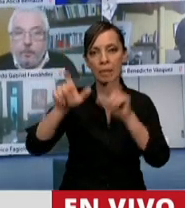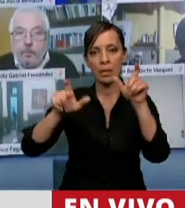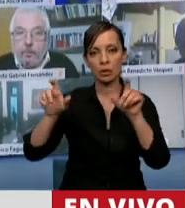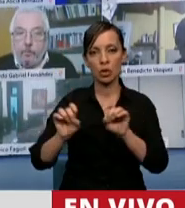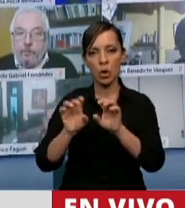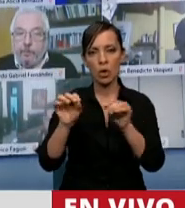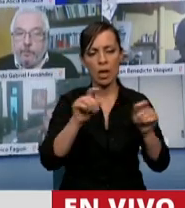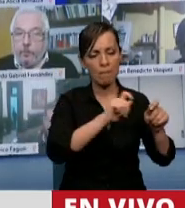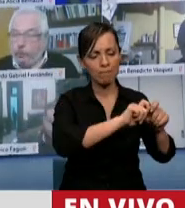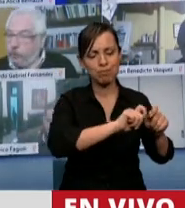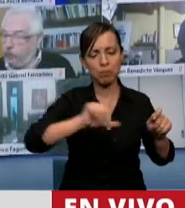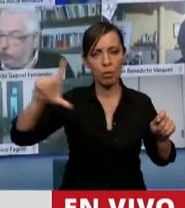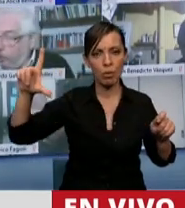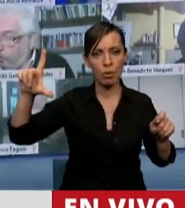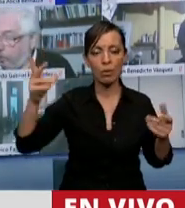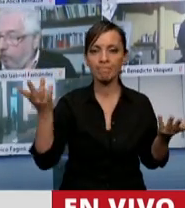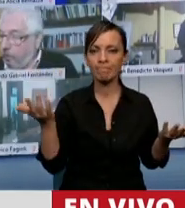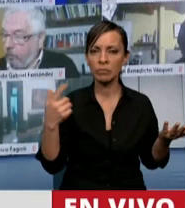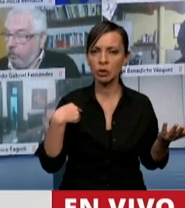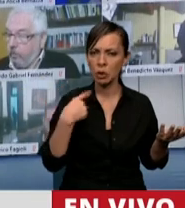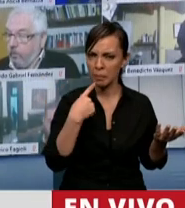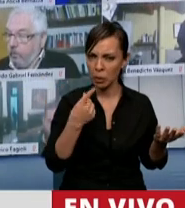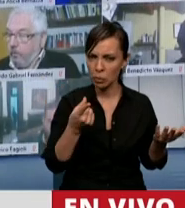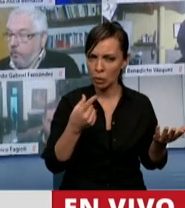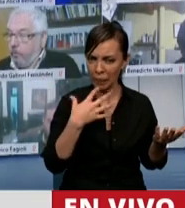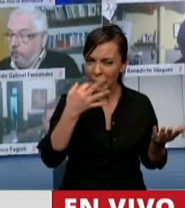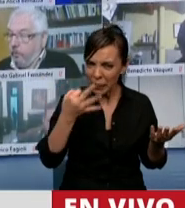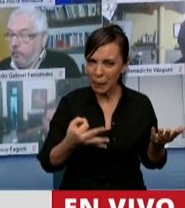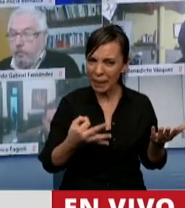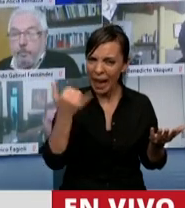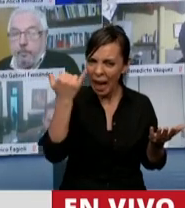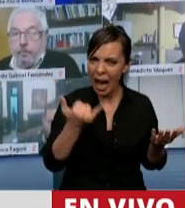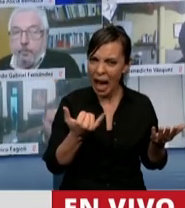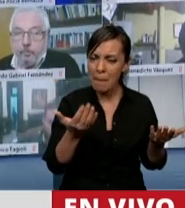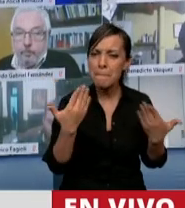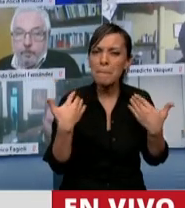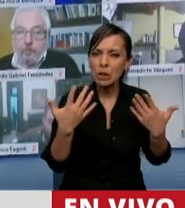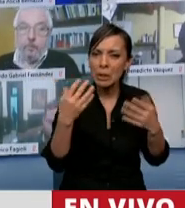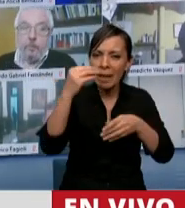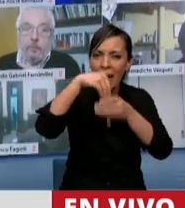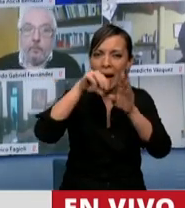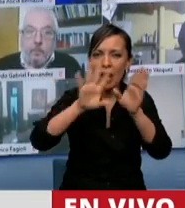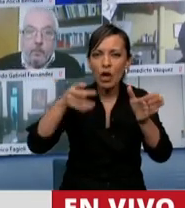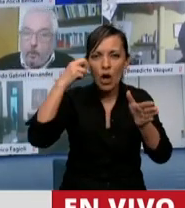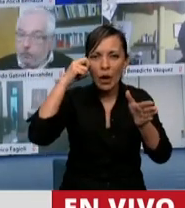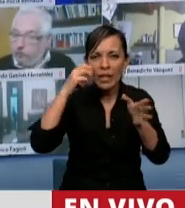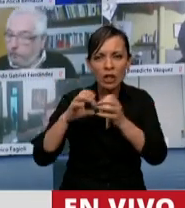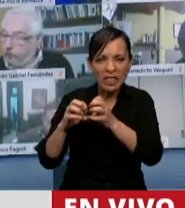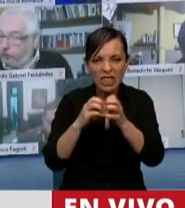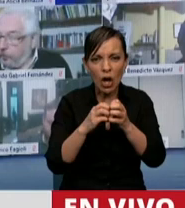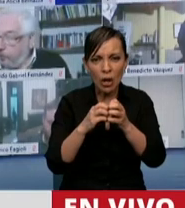yo pregunto estamos en condiciones en serio de sesionar en el congreso de la nación